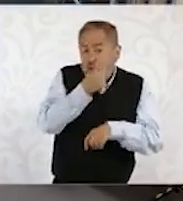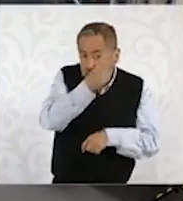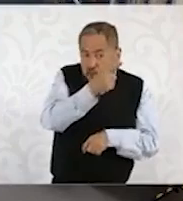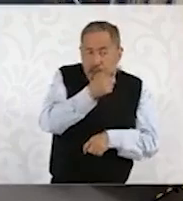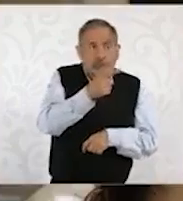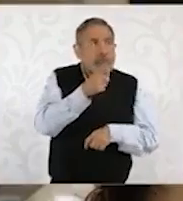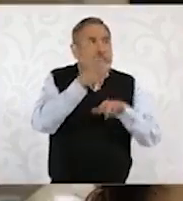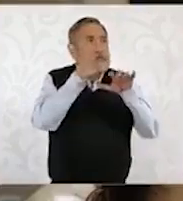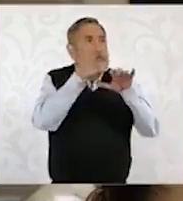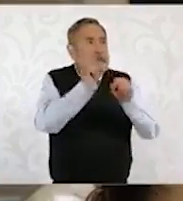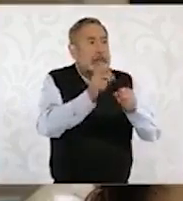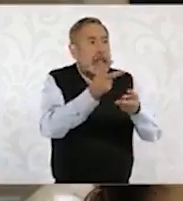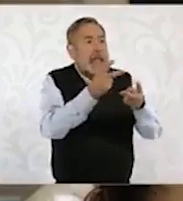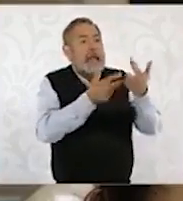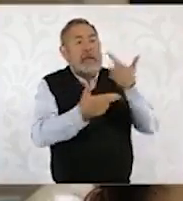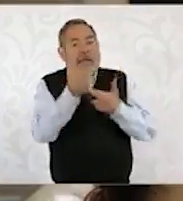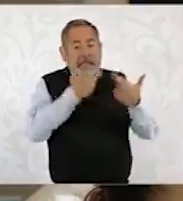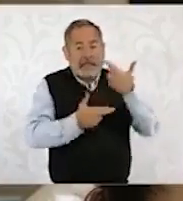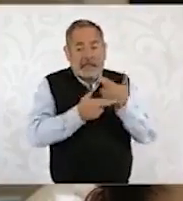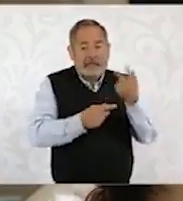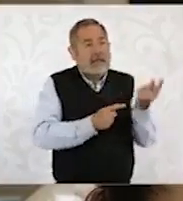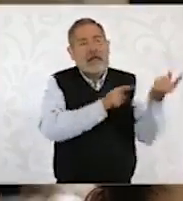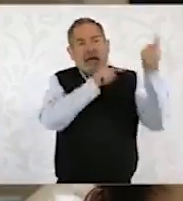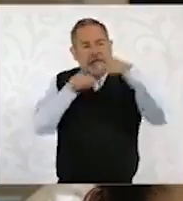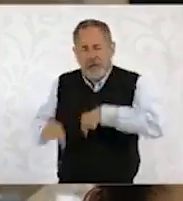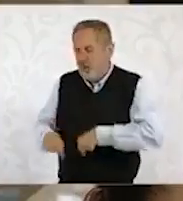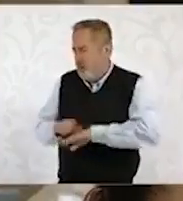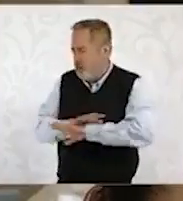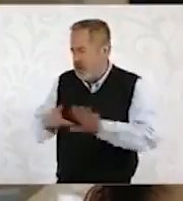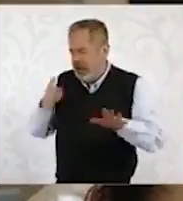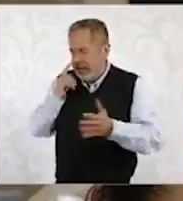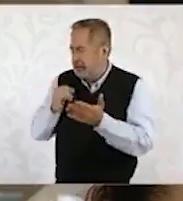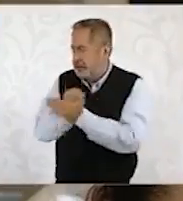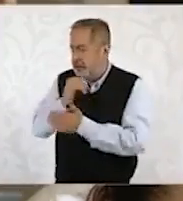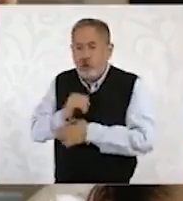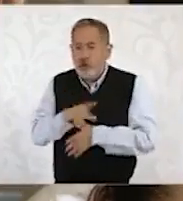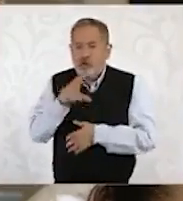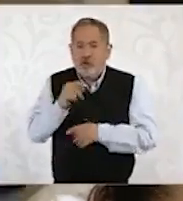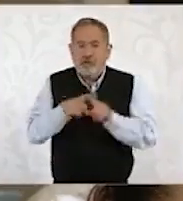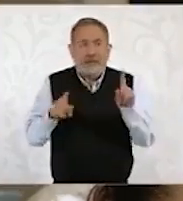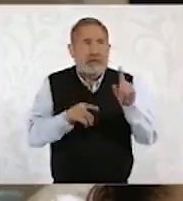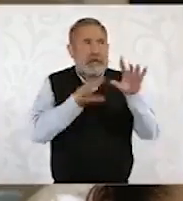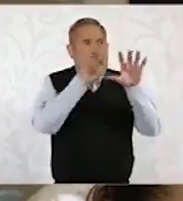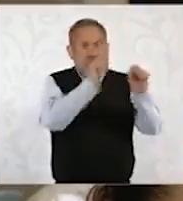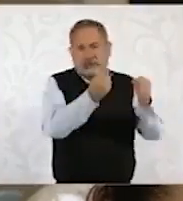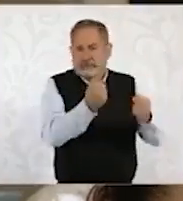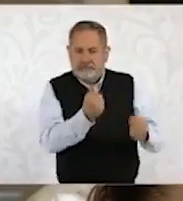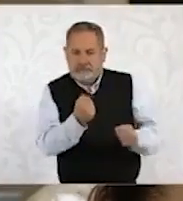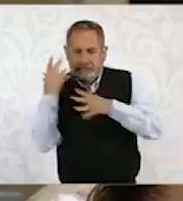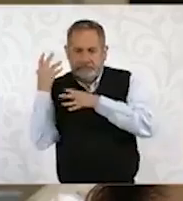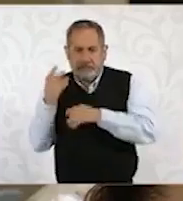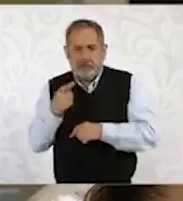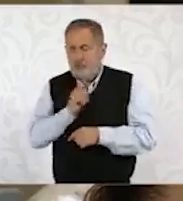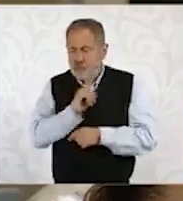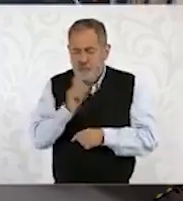este caso de forma voluntaria y no deportados también, que ese es otro ramo ahí, otra gran diferencia